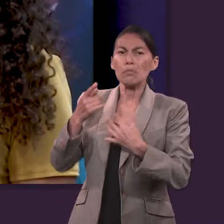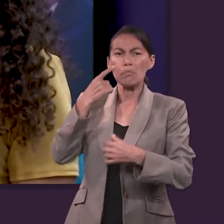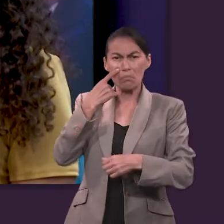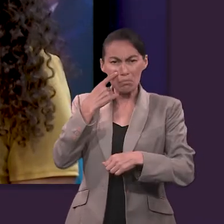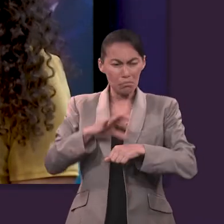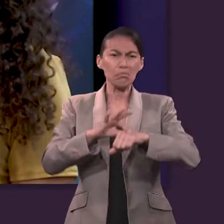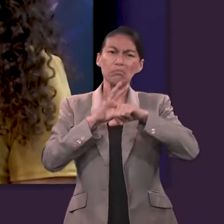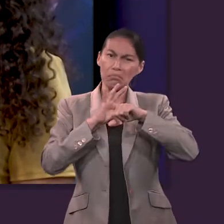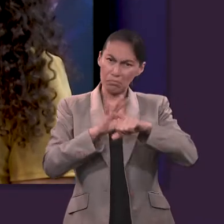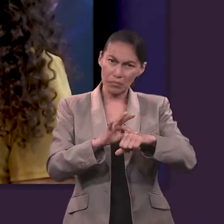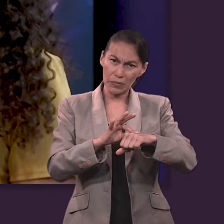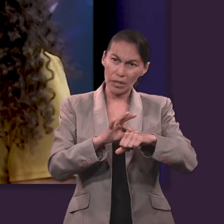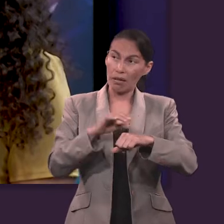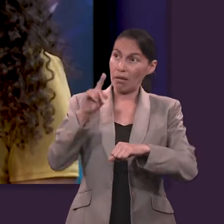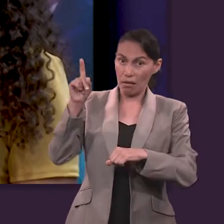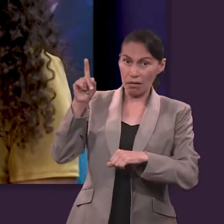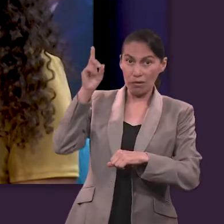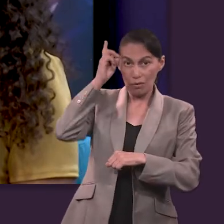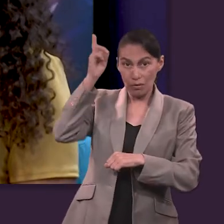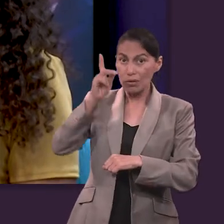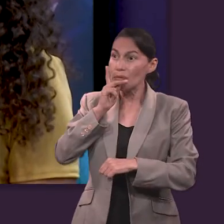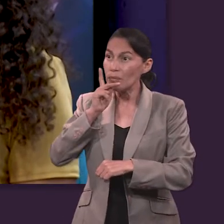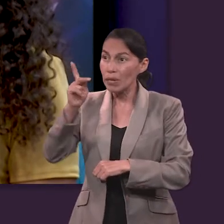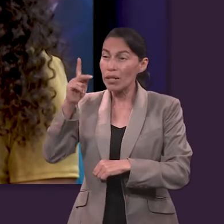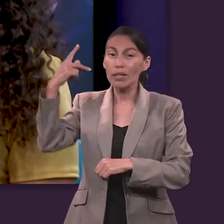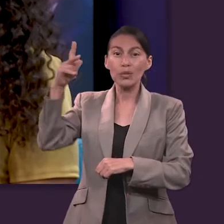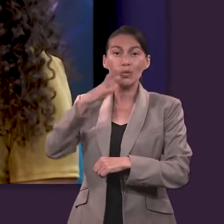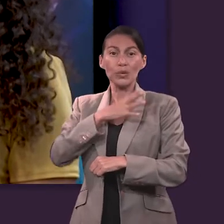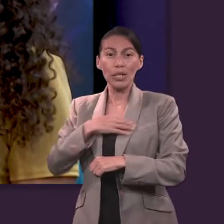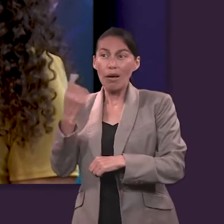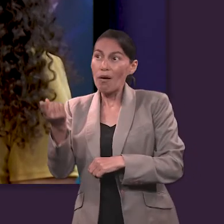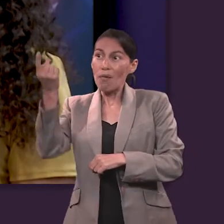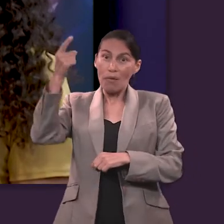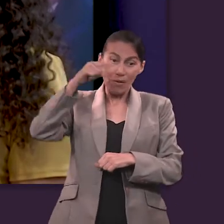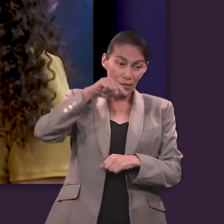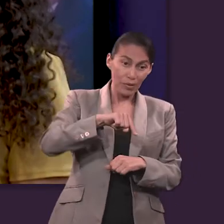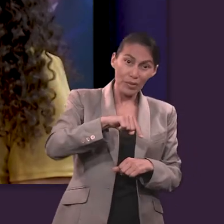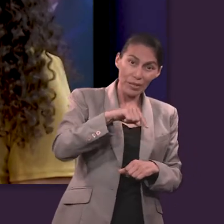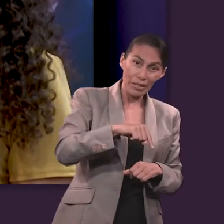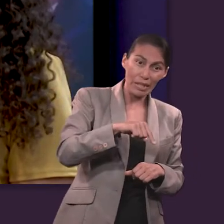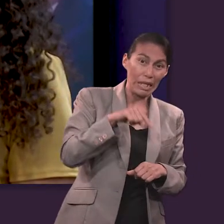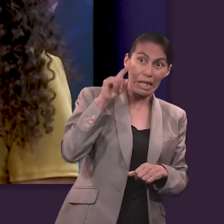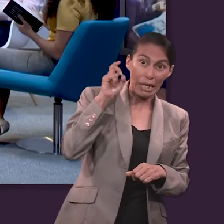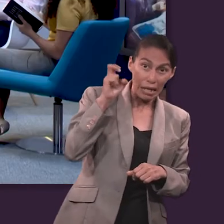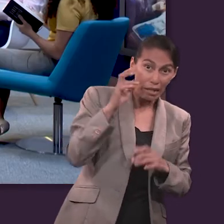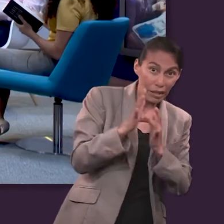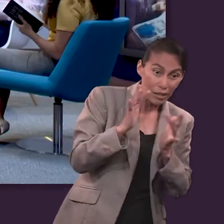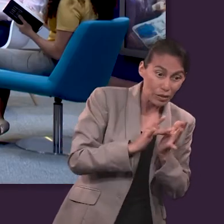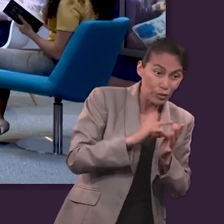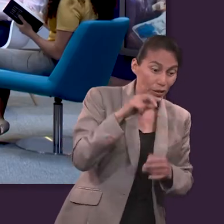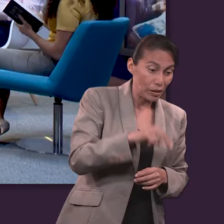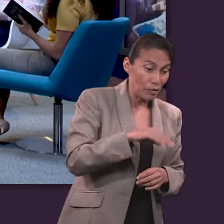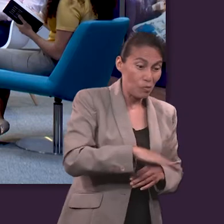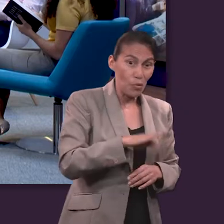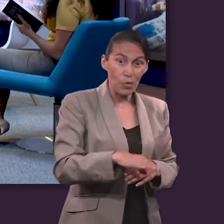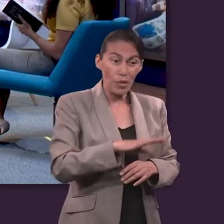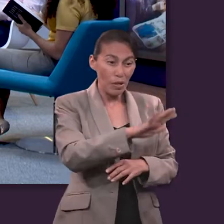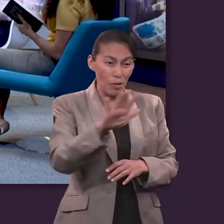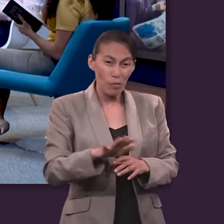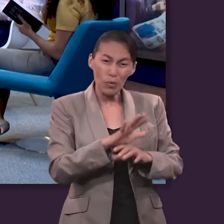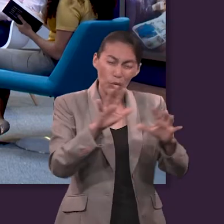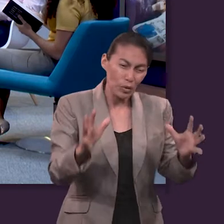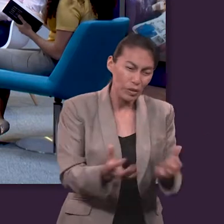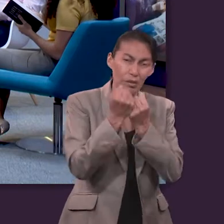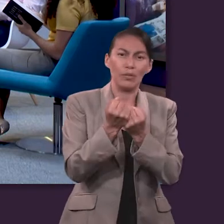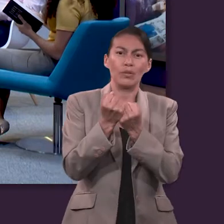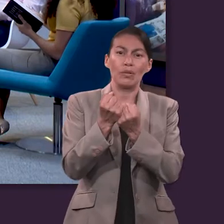de su Espíritu. Y nosotros hemos visto y testificamos que el Padre ha enviado al Hijo, el Salvador del mundo.